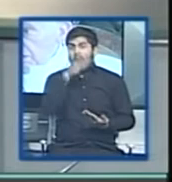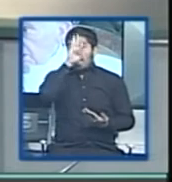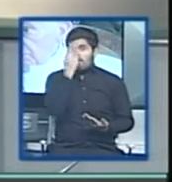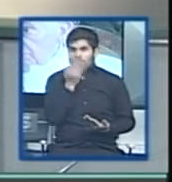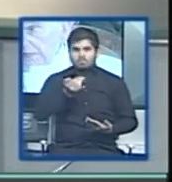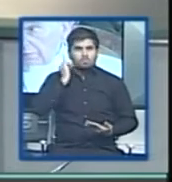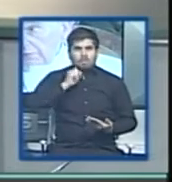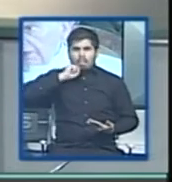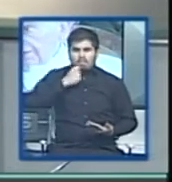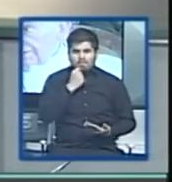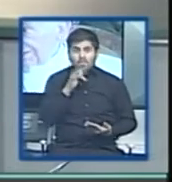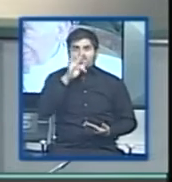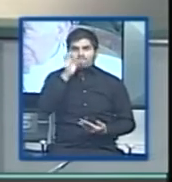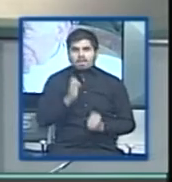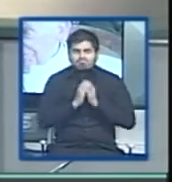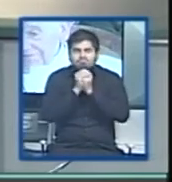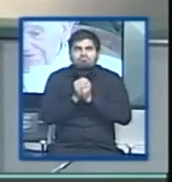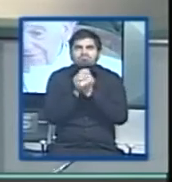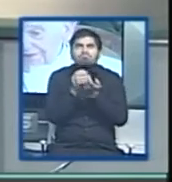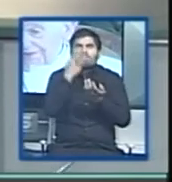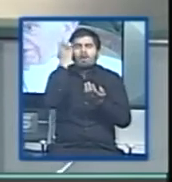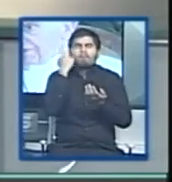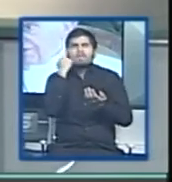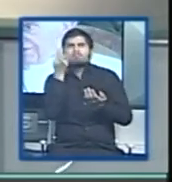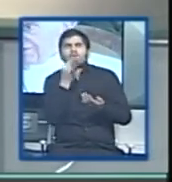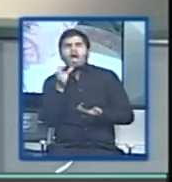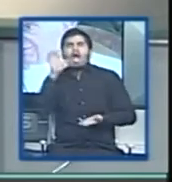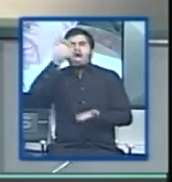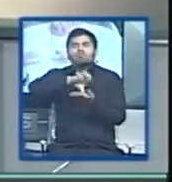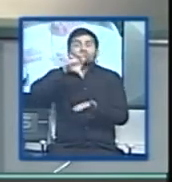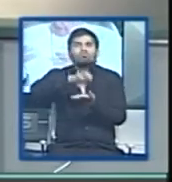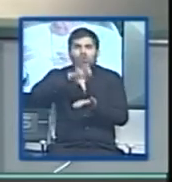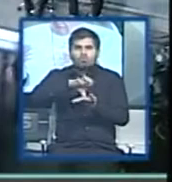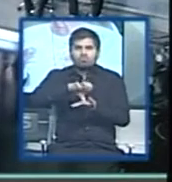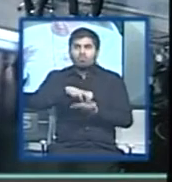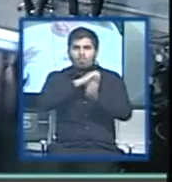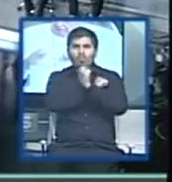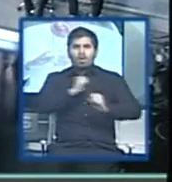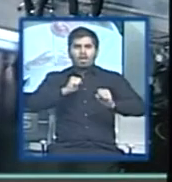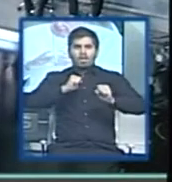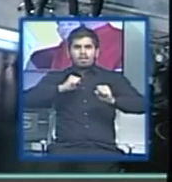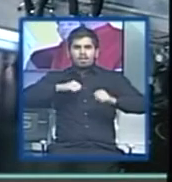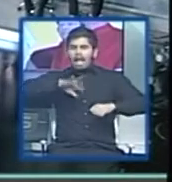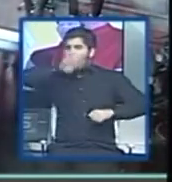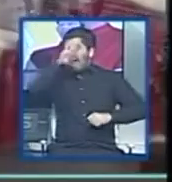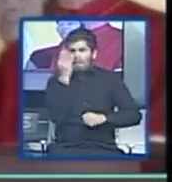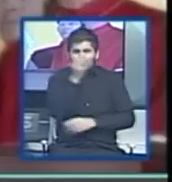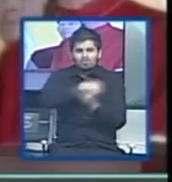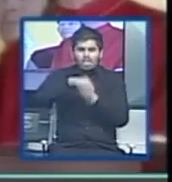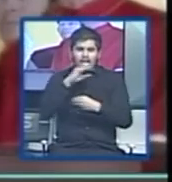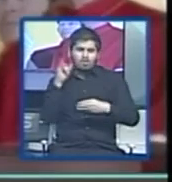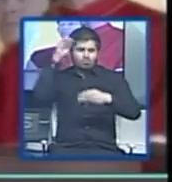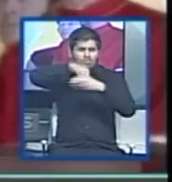señal magnífica de fe. Porque creer que Asunción, por ejemplo, puede convertirse en una sociedad inclusiva en